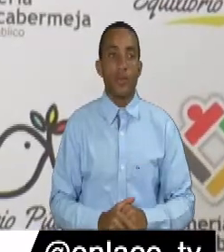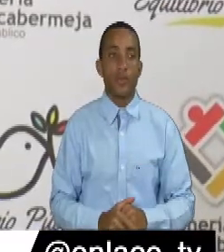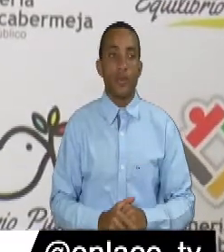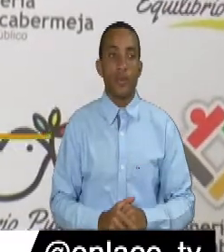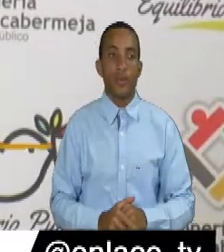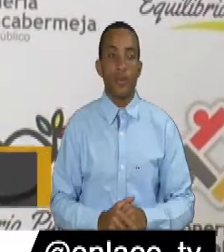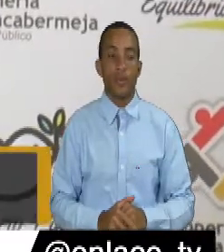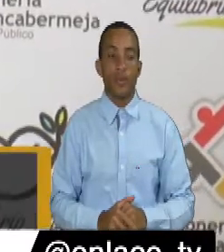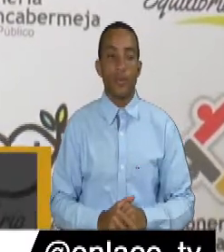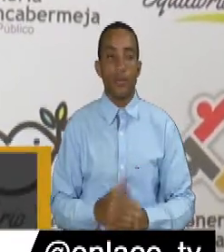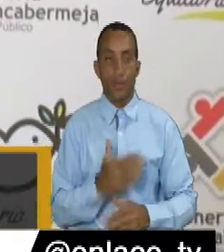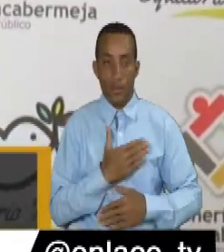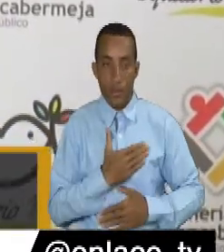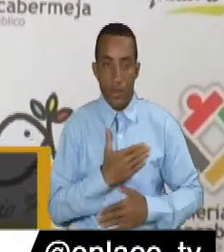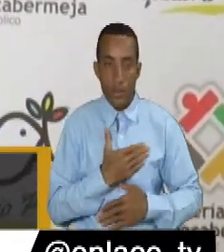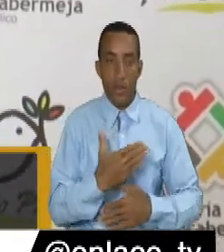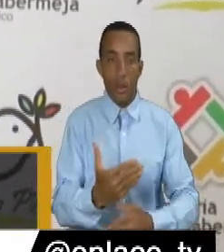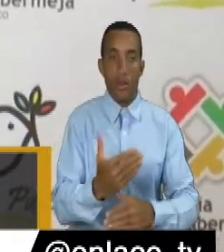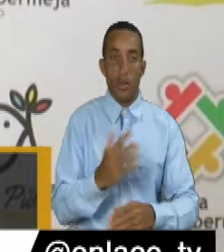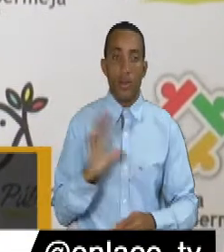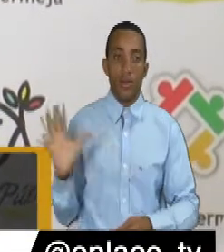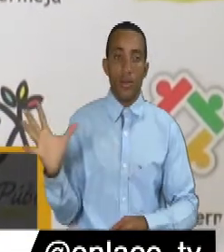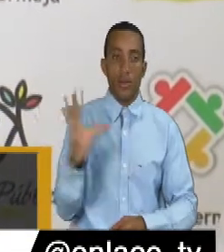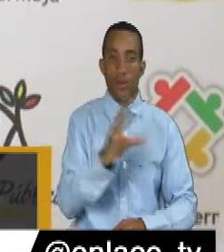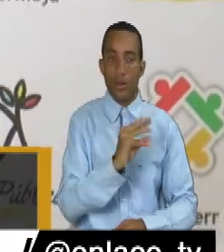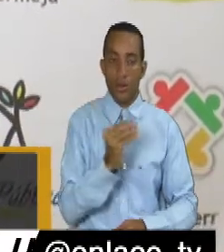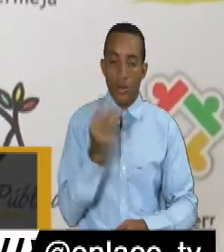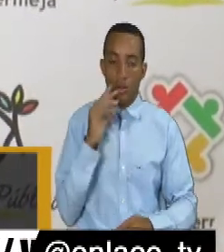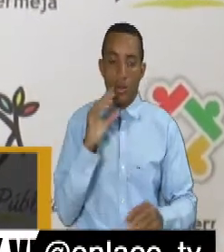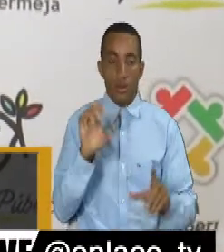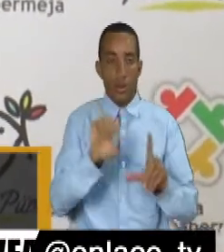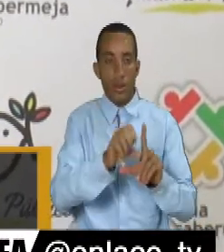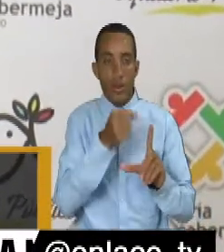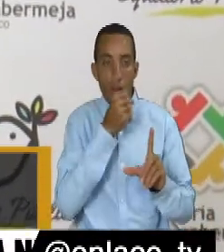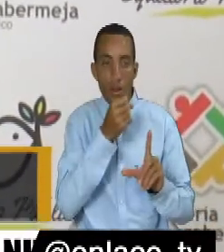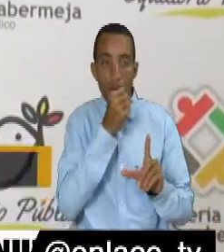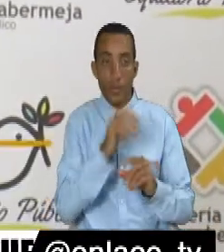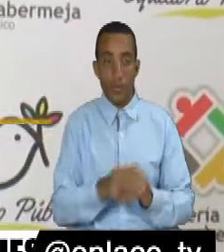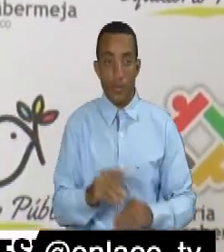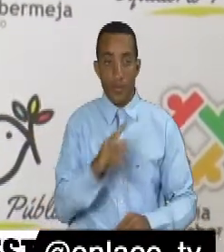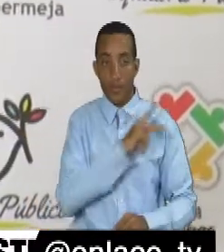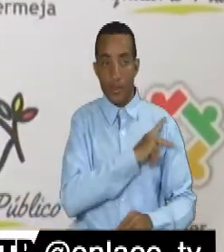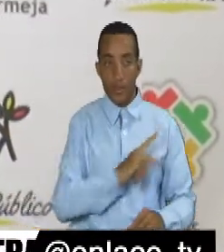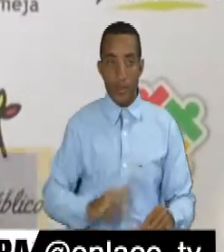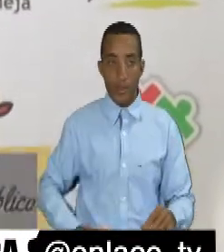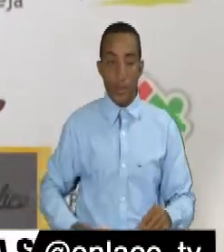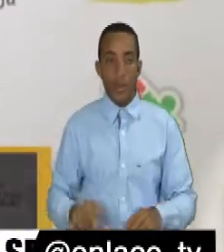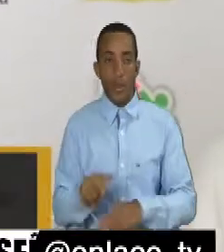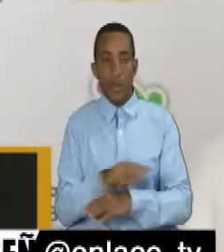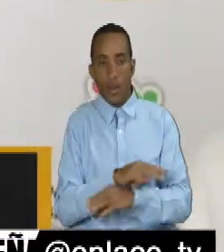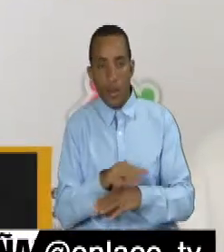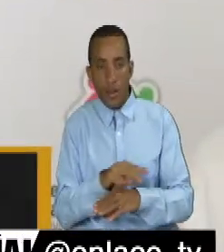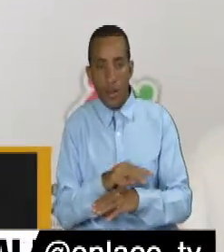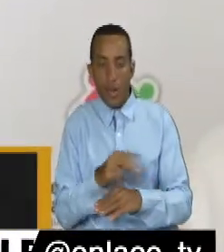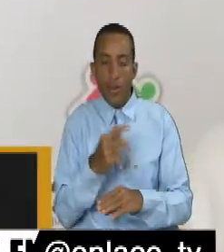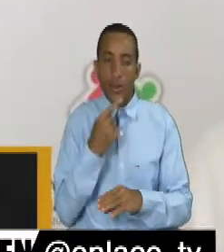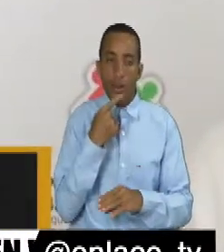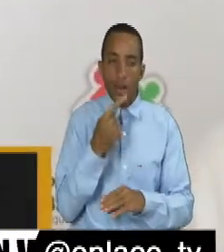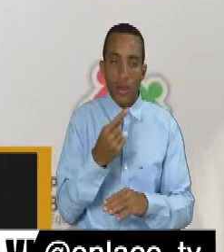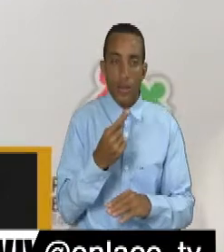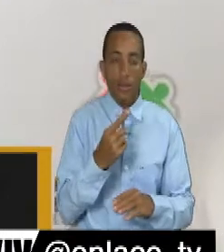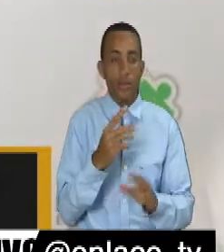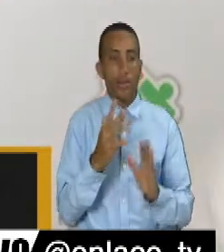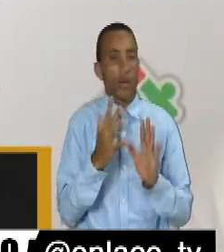Saludos compañeros en estudios, amable teleaudiencia de Enlace Noticias. En el despacho del personero municipal porque se ha dado a conocer a través de la personería